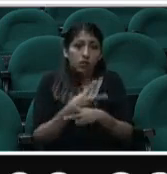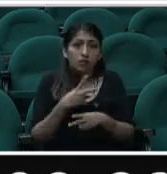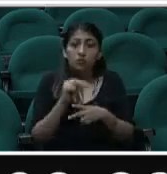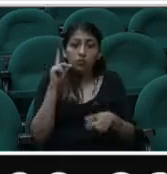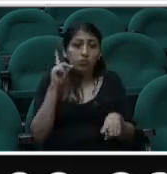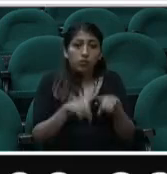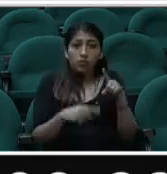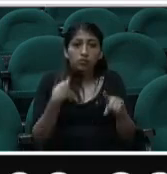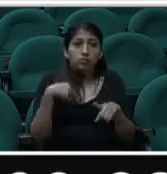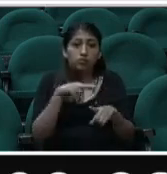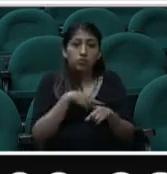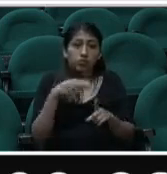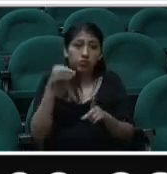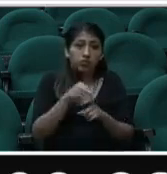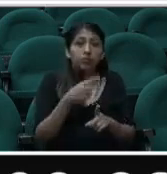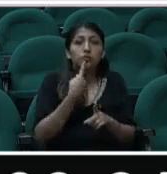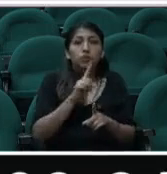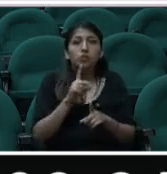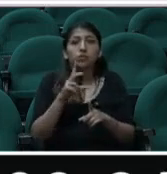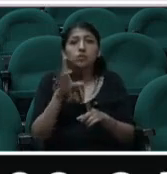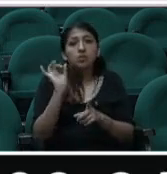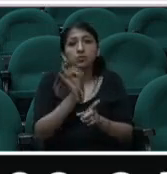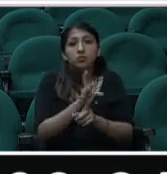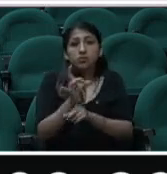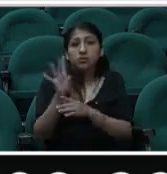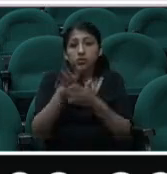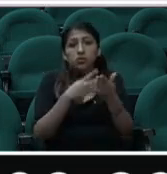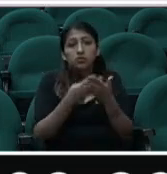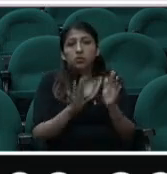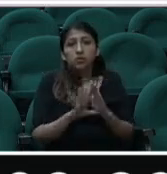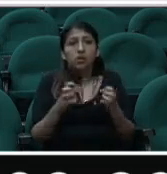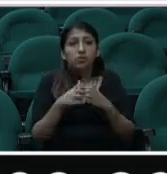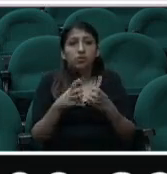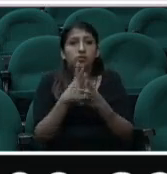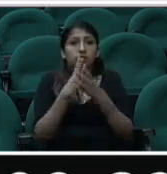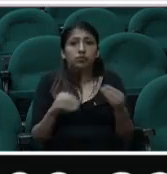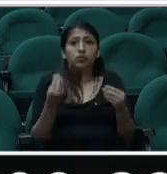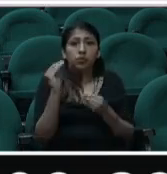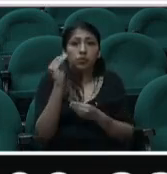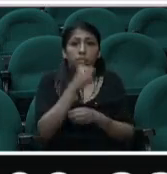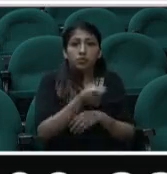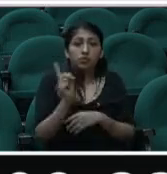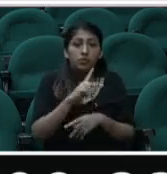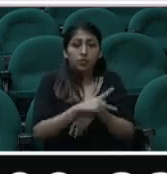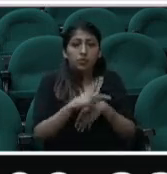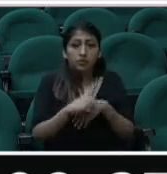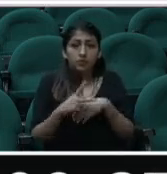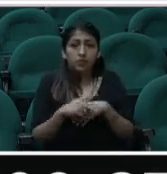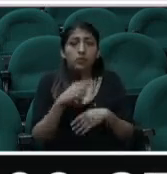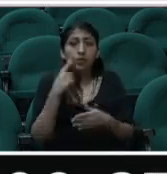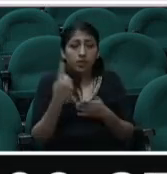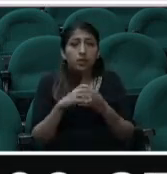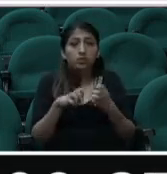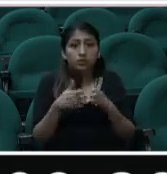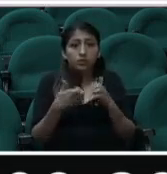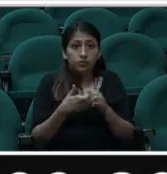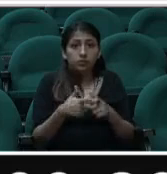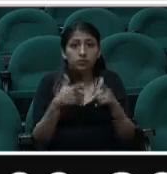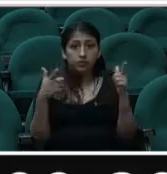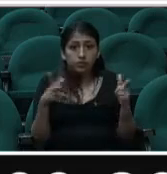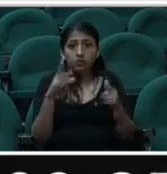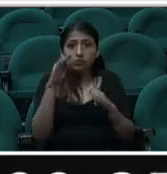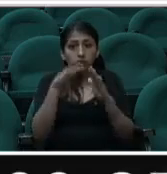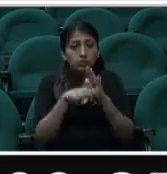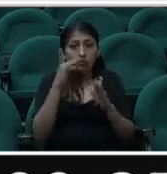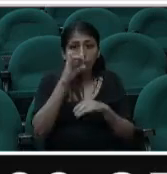no podemos nosotros abordar esto y decir únicamente vamos a eliminar la tabla y se solucionaron los problemas de los jóvenes de pastaza que están que en verdad es un problema ningún